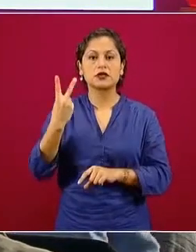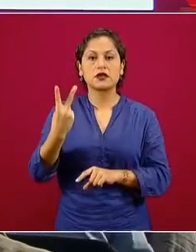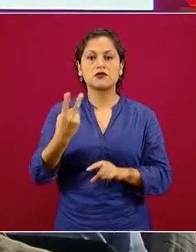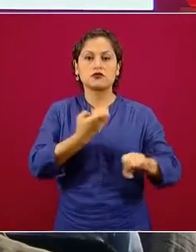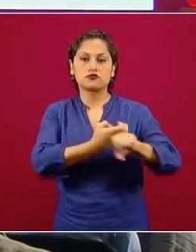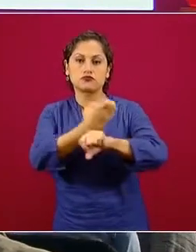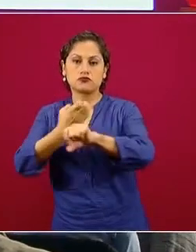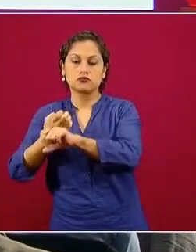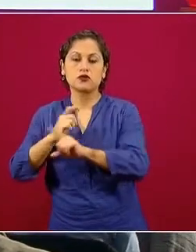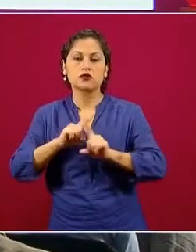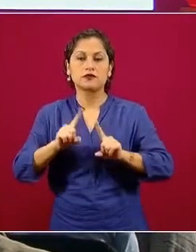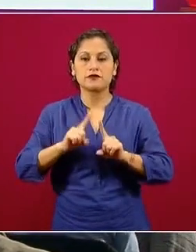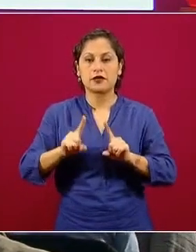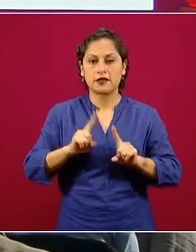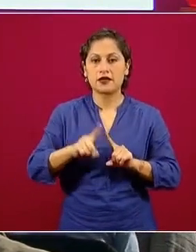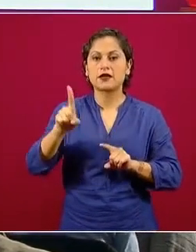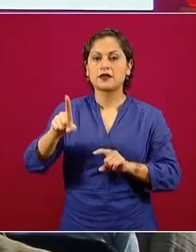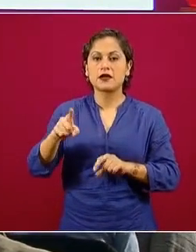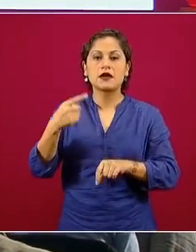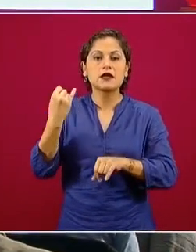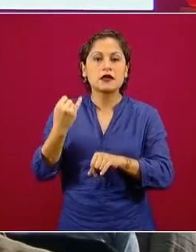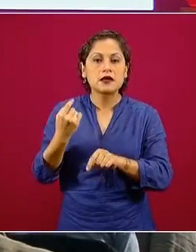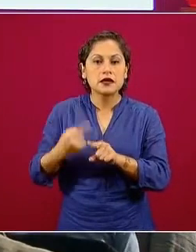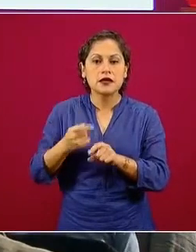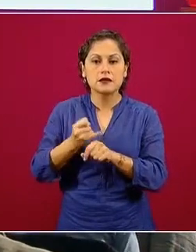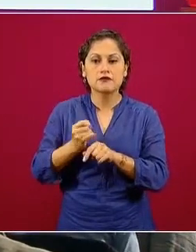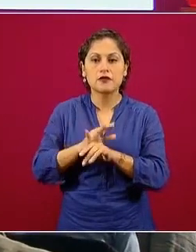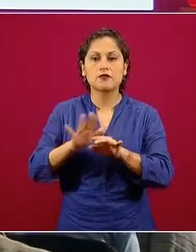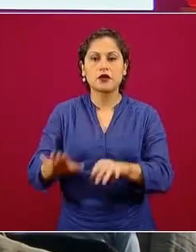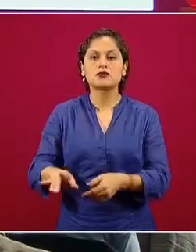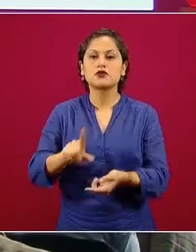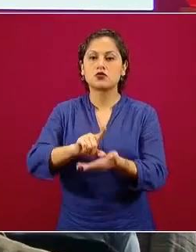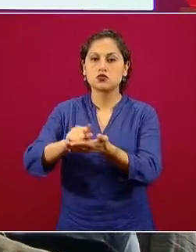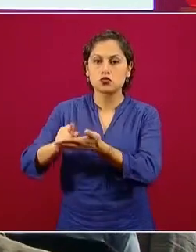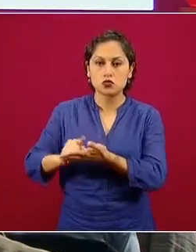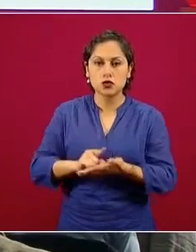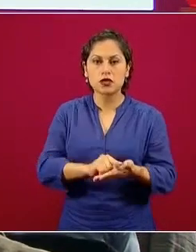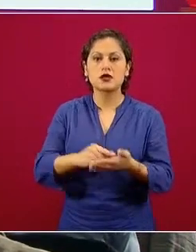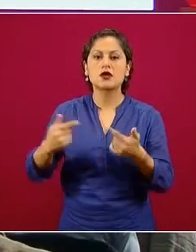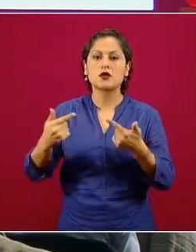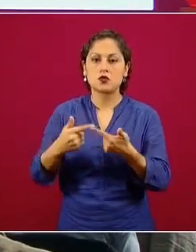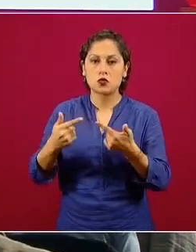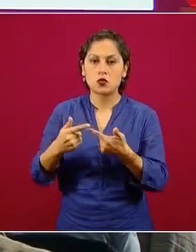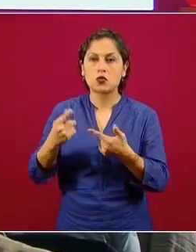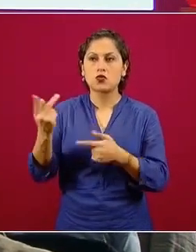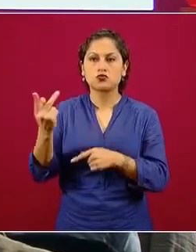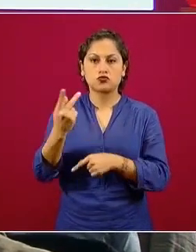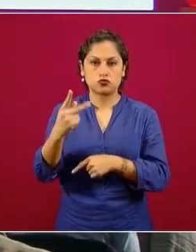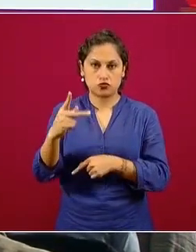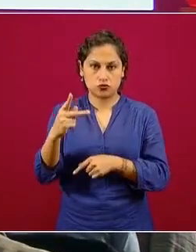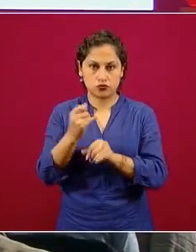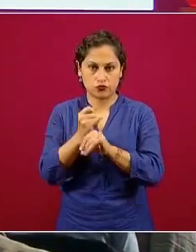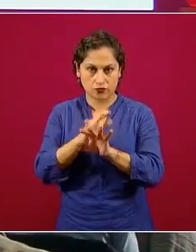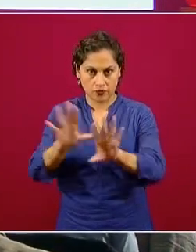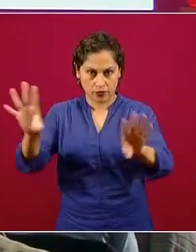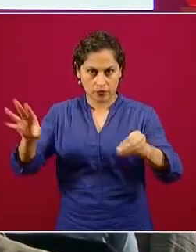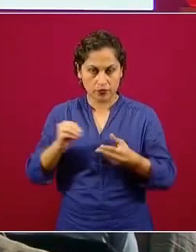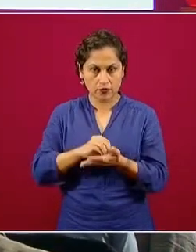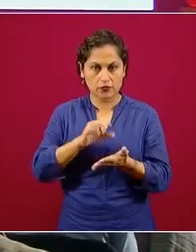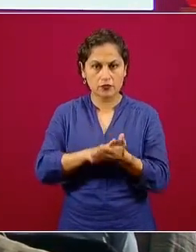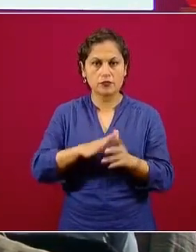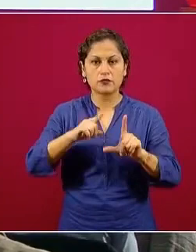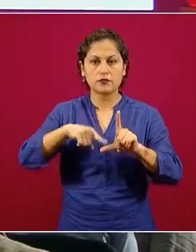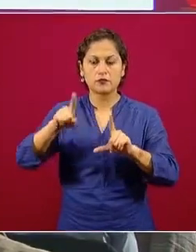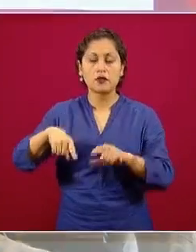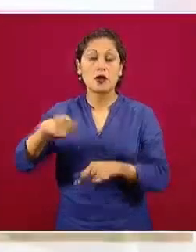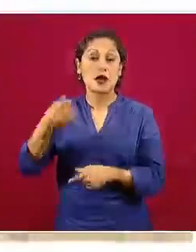twitter y google los que más homogénea tienen su información hace una semana presentábamos como en el